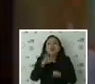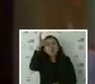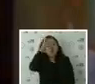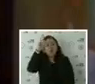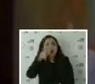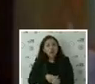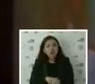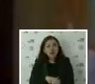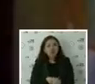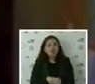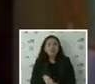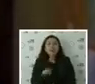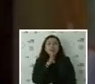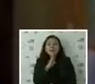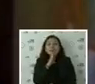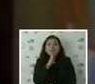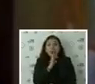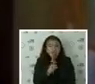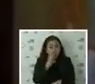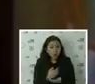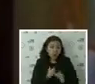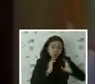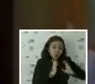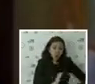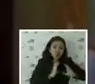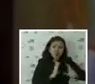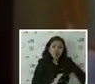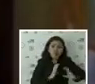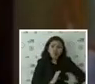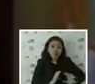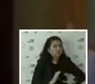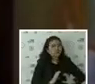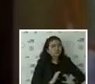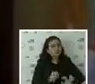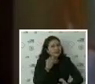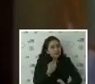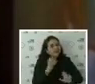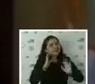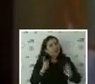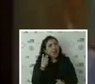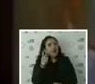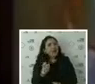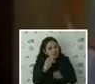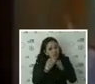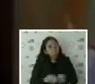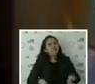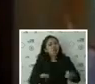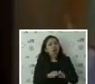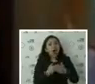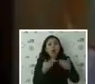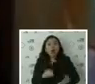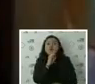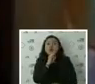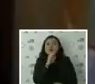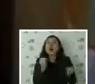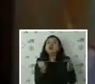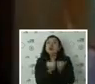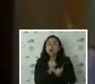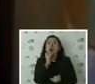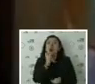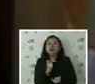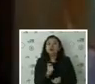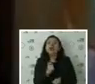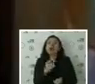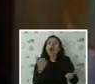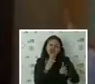cultural. Las mamás ya no son solo cuidadoras y eso es un gran camino, sino que ahora también forman parte de este